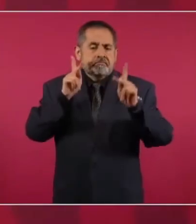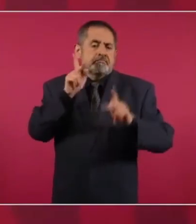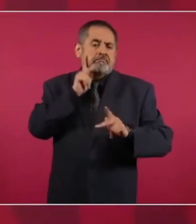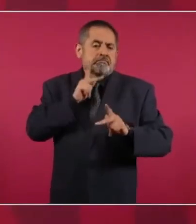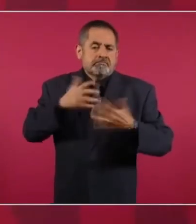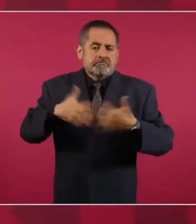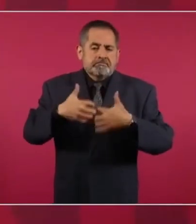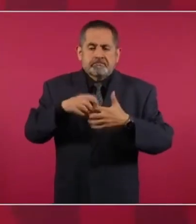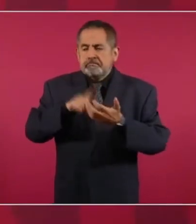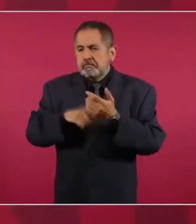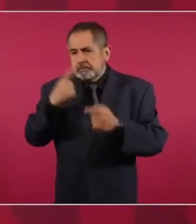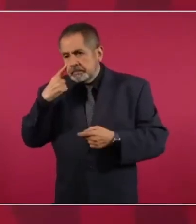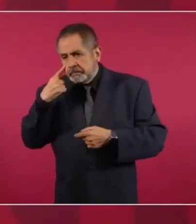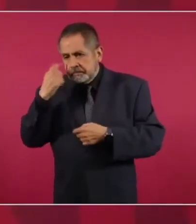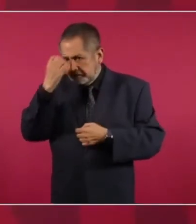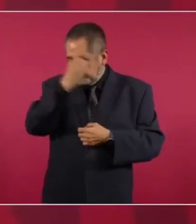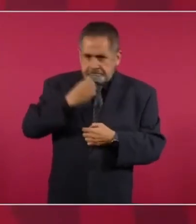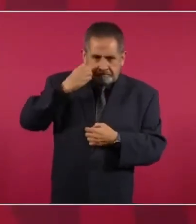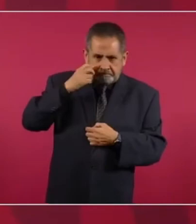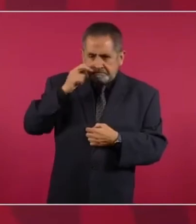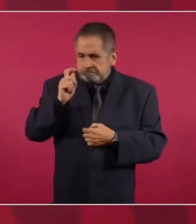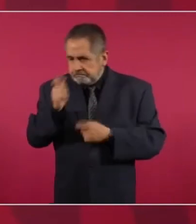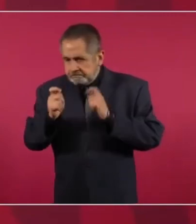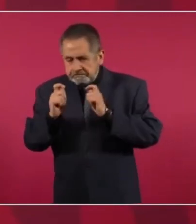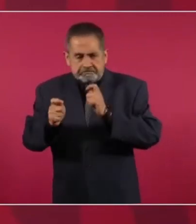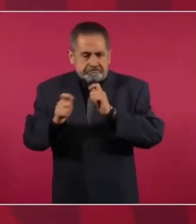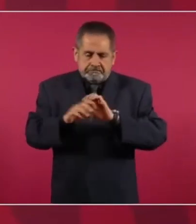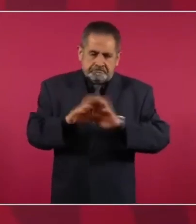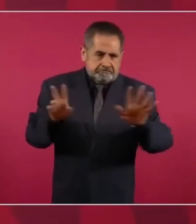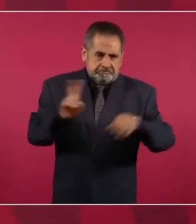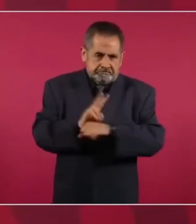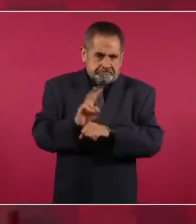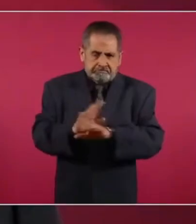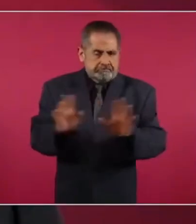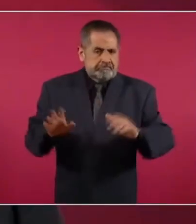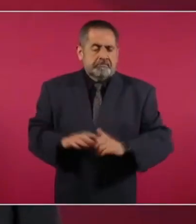a ver la